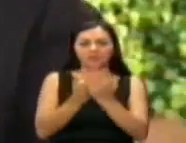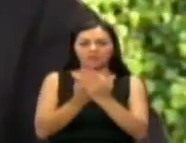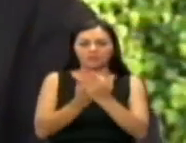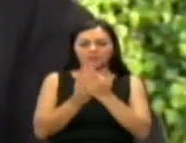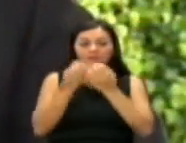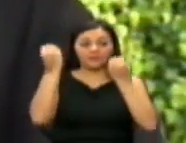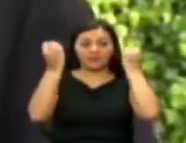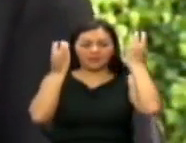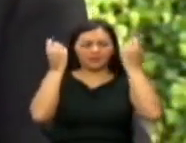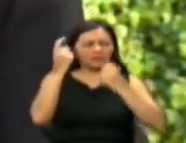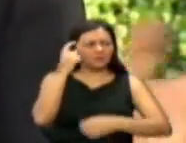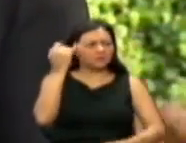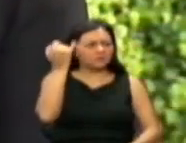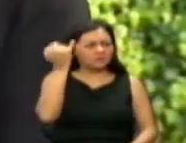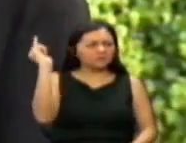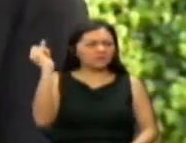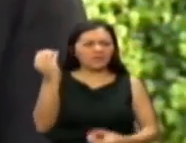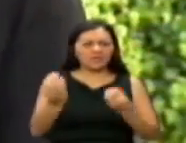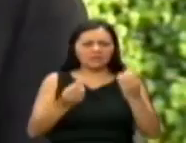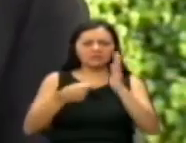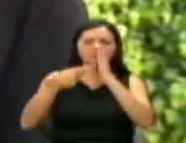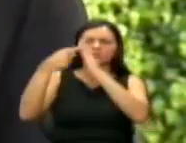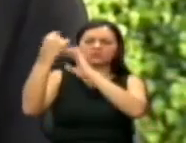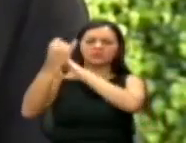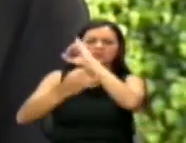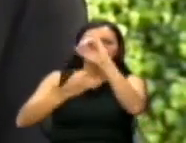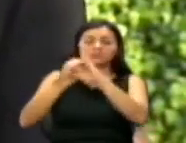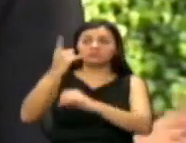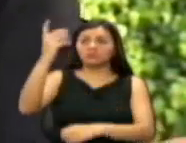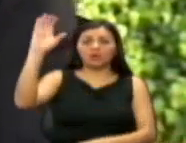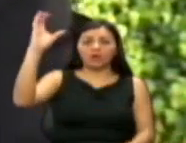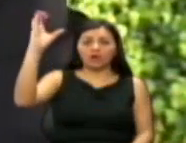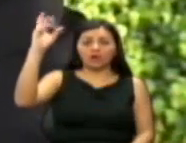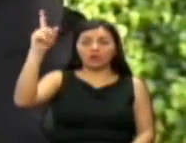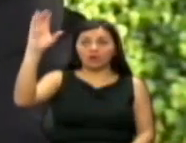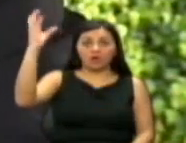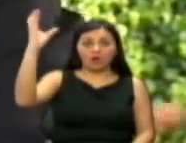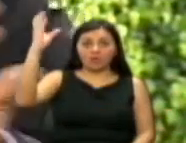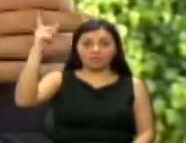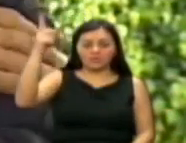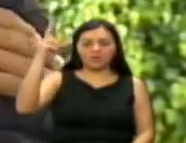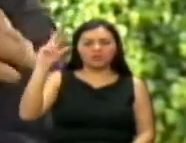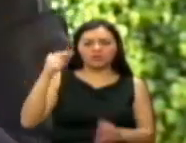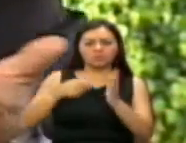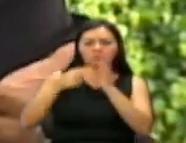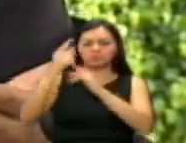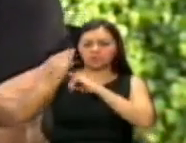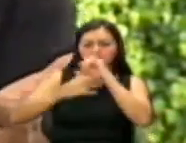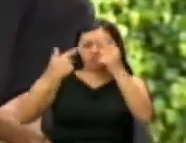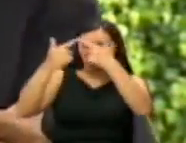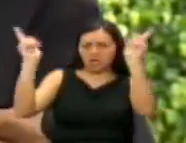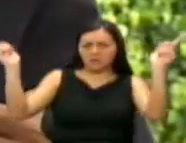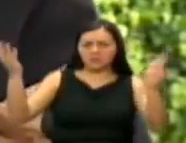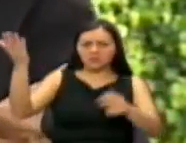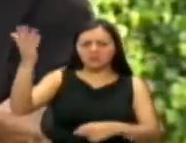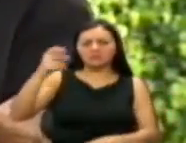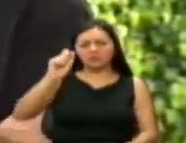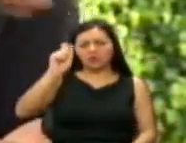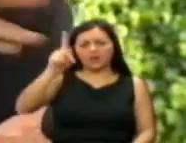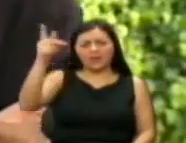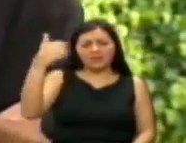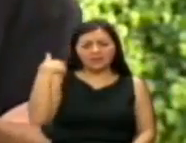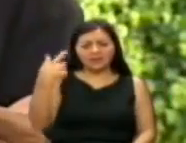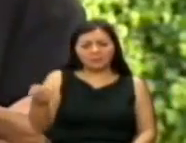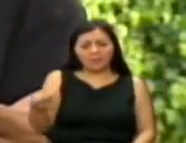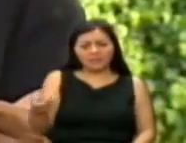la salvaguardia. ¿Por qué Colombia no tiene que poner salvaguardia? Porque es mucho más fácil de evaluar. Es como poner salvaguardia de 54%